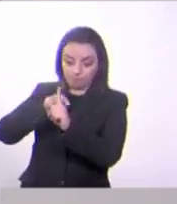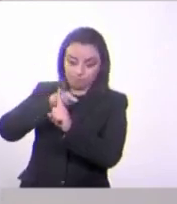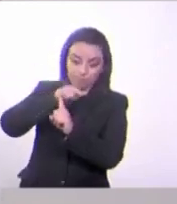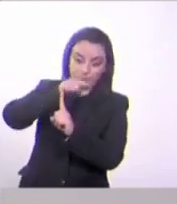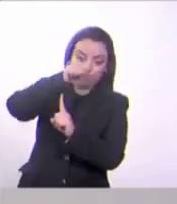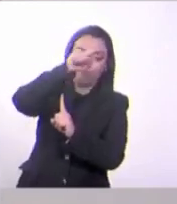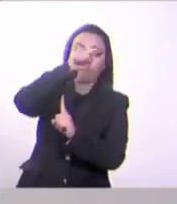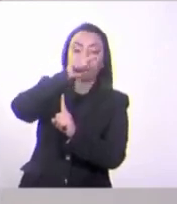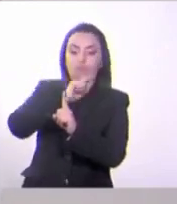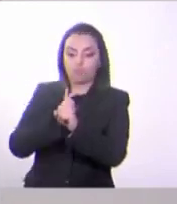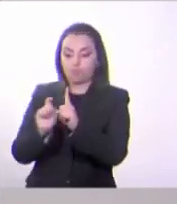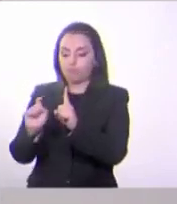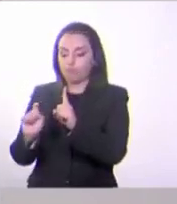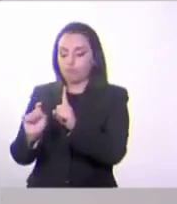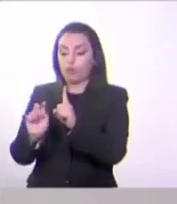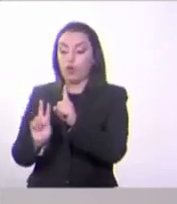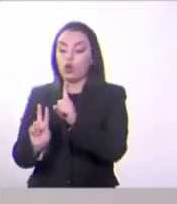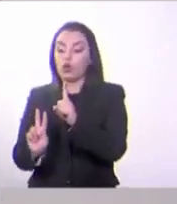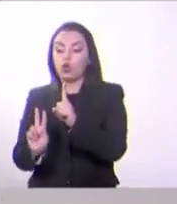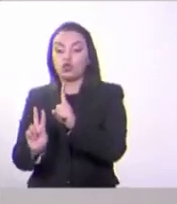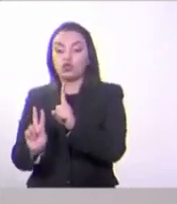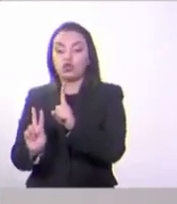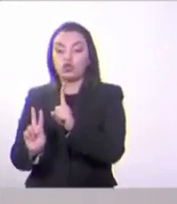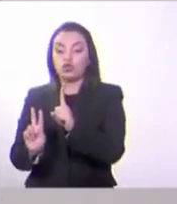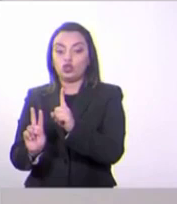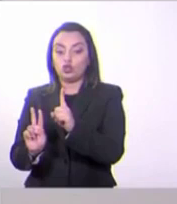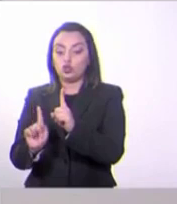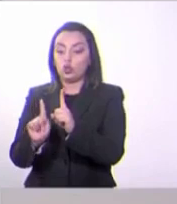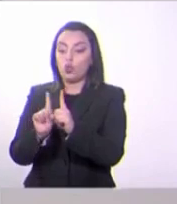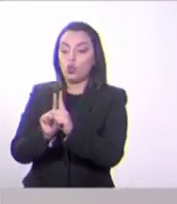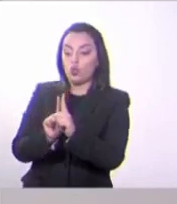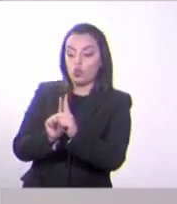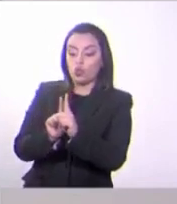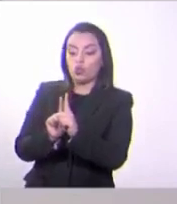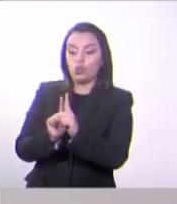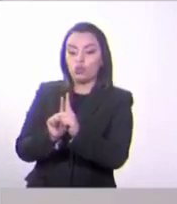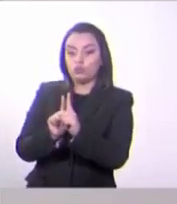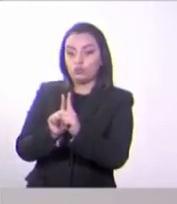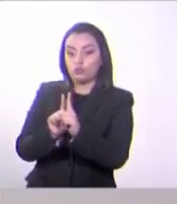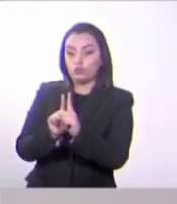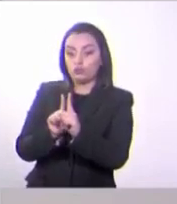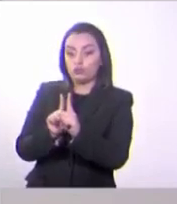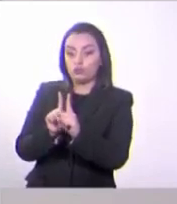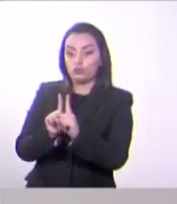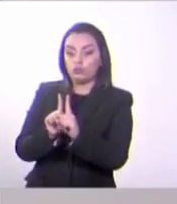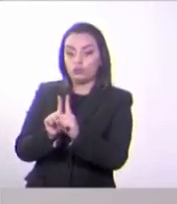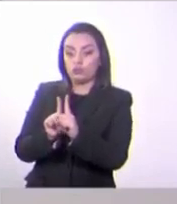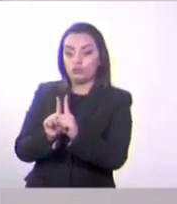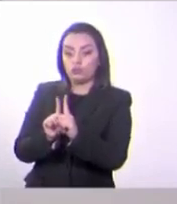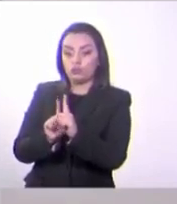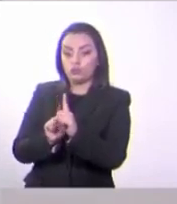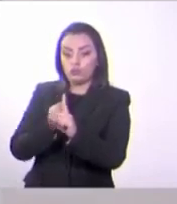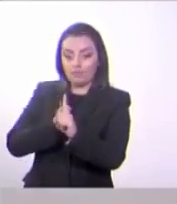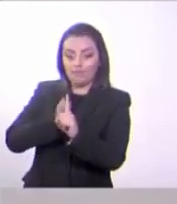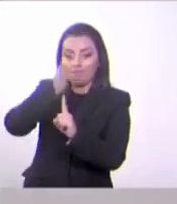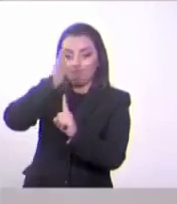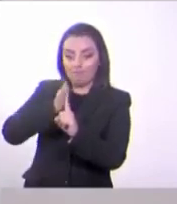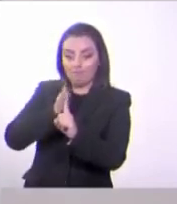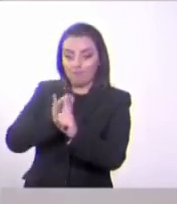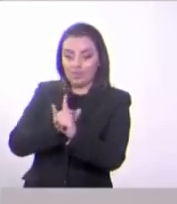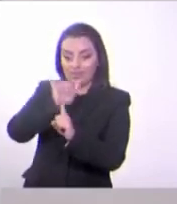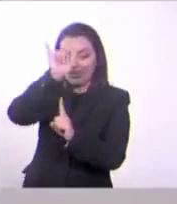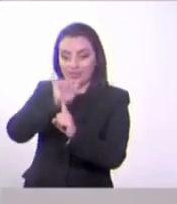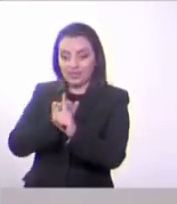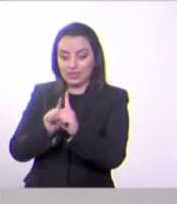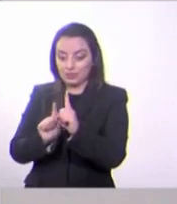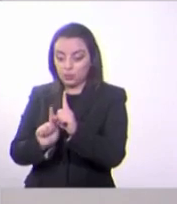la izquierda. ¿Qué tal si tomo el valor para x igual a 1? En x igual a 1, F de 1 me da f